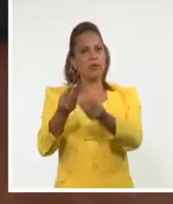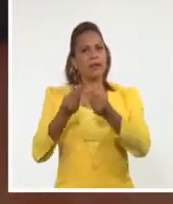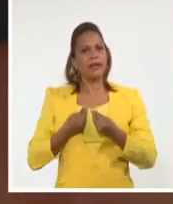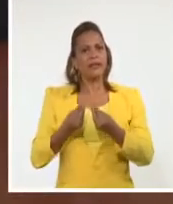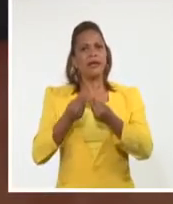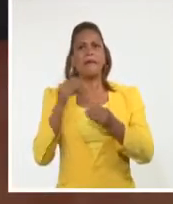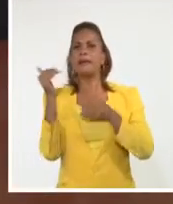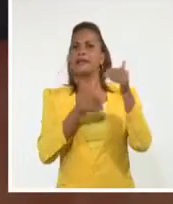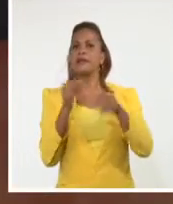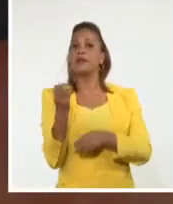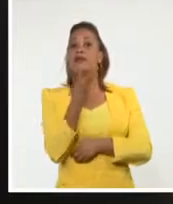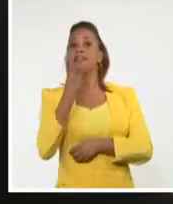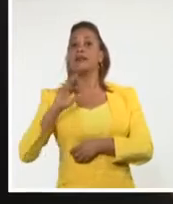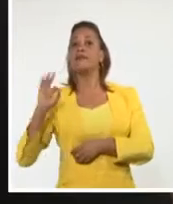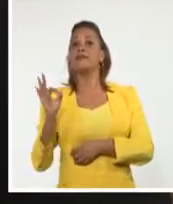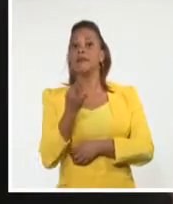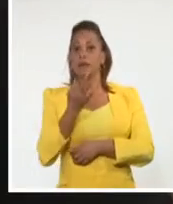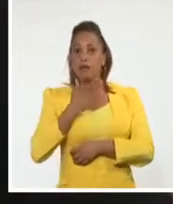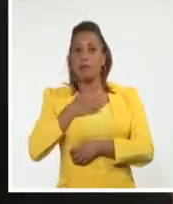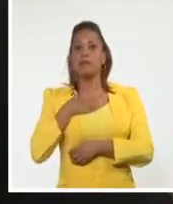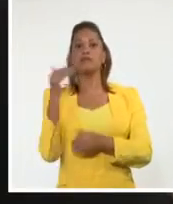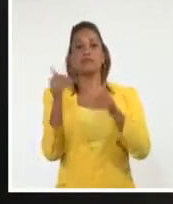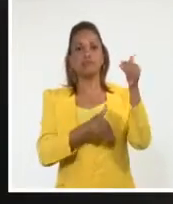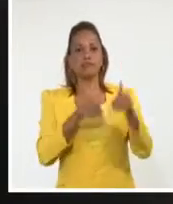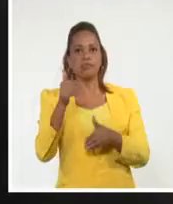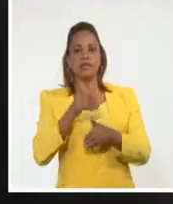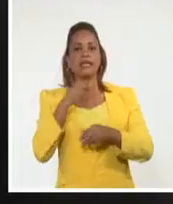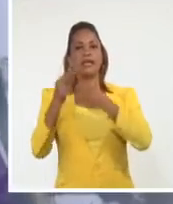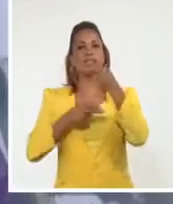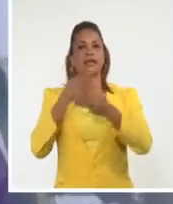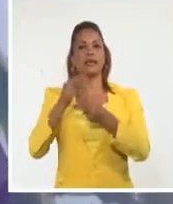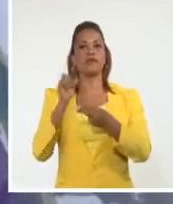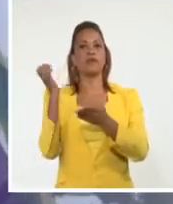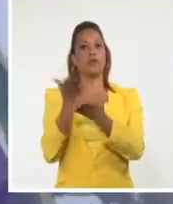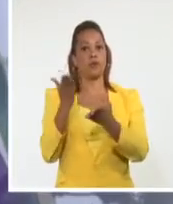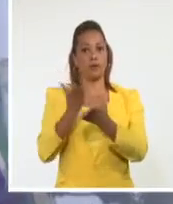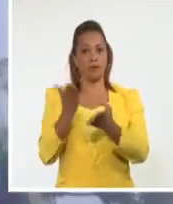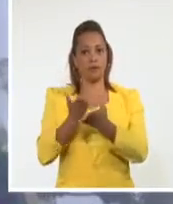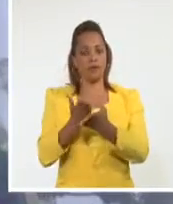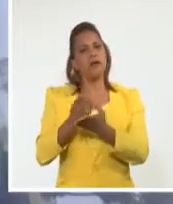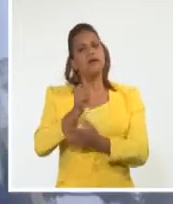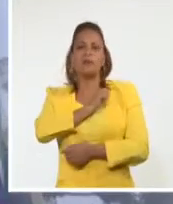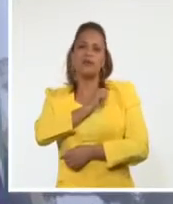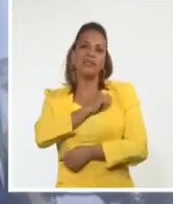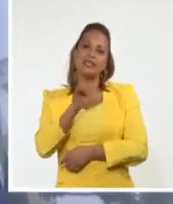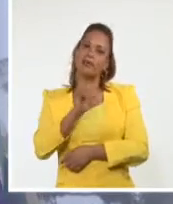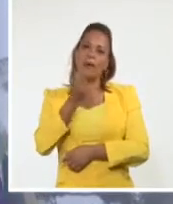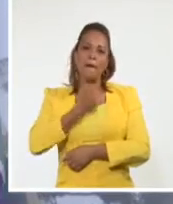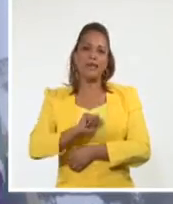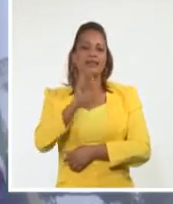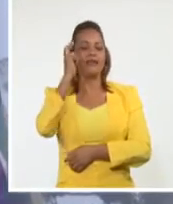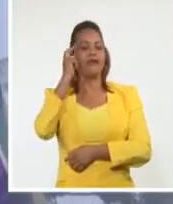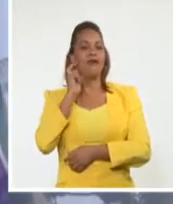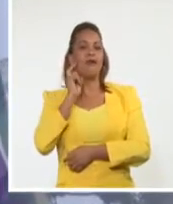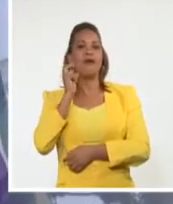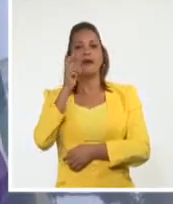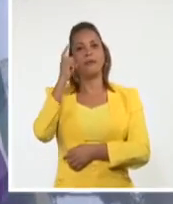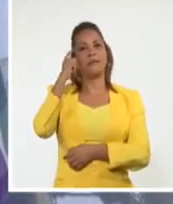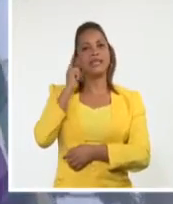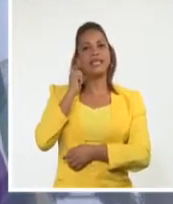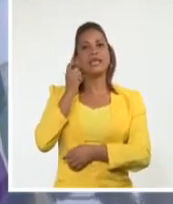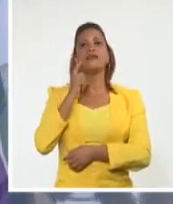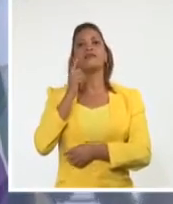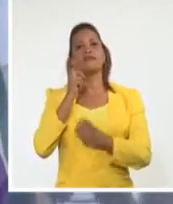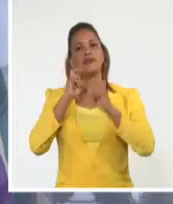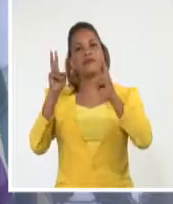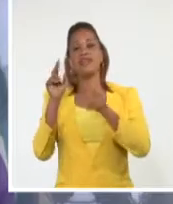He participado en los tres perfeccionamientos que se han desarrollado en el Sistema Nacional de Educación, pero quisiera que mis hijos vivieran, que mis nietos vivieran, y vivieran en una